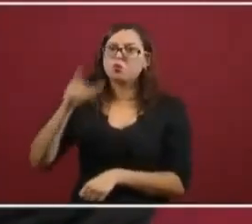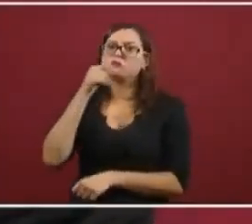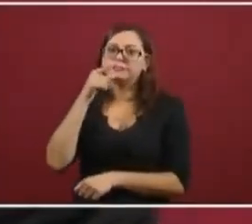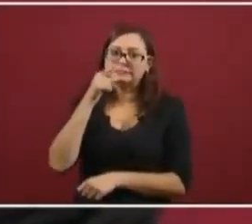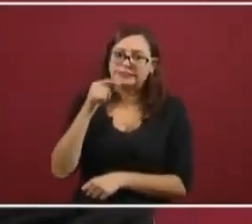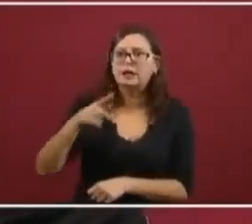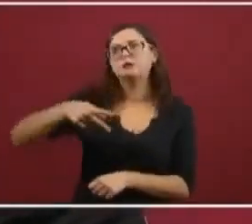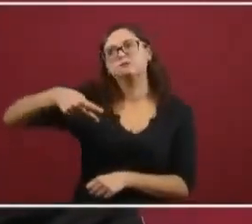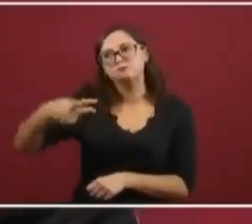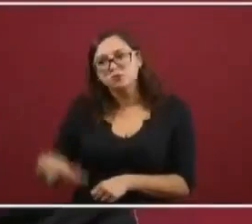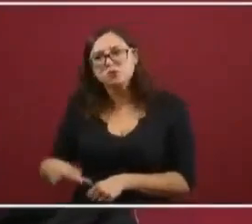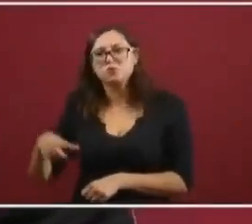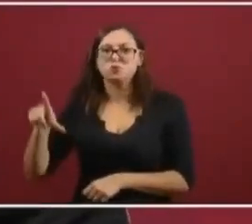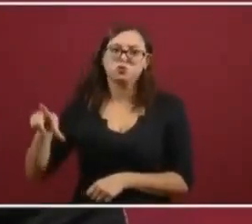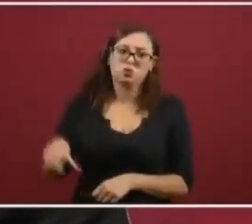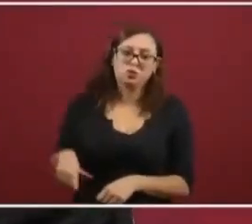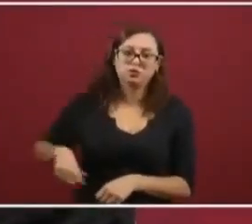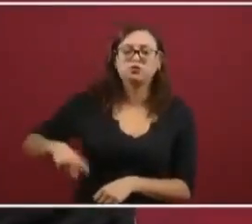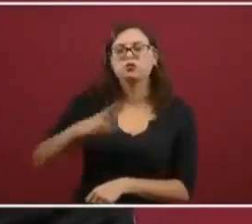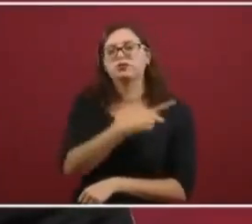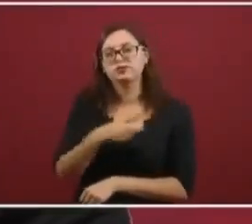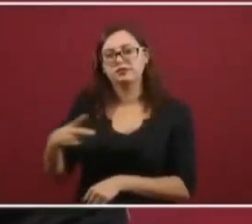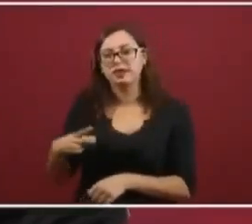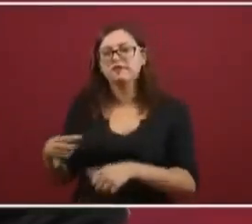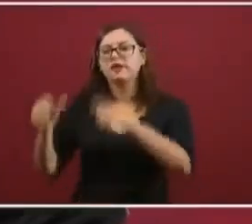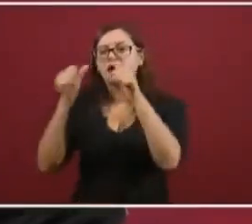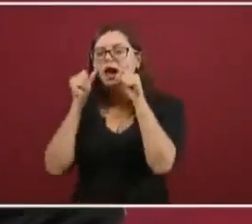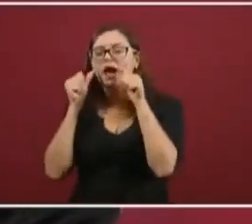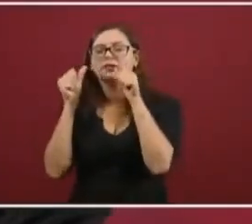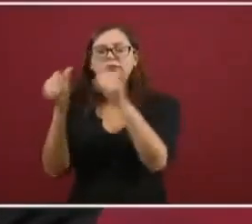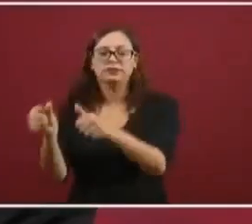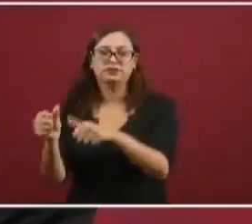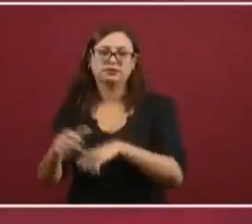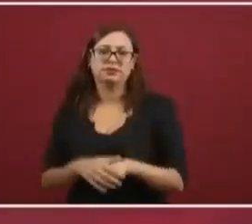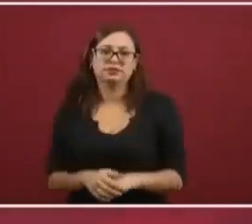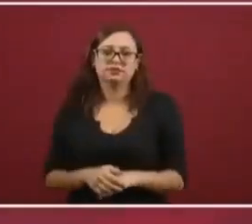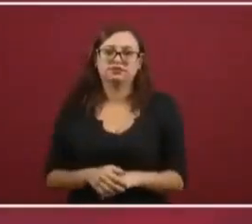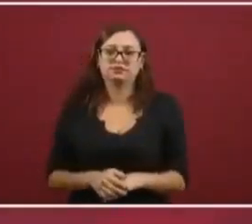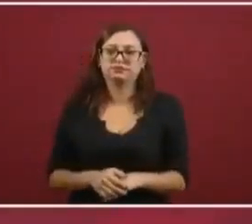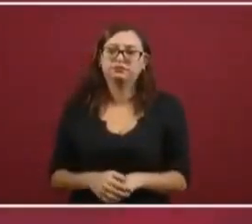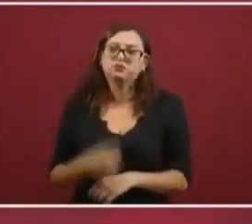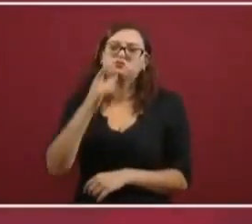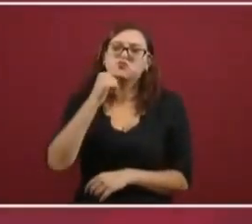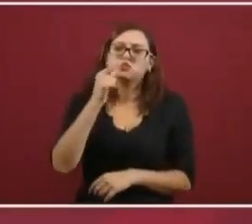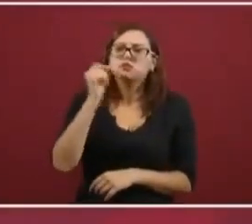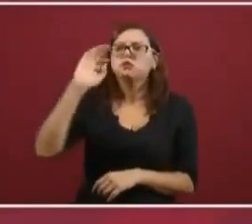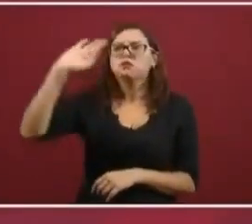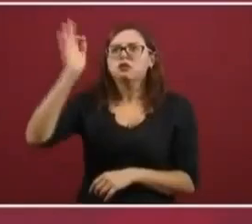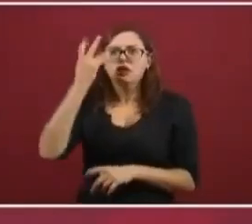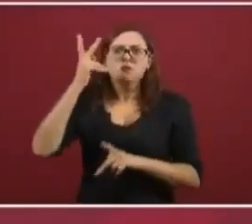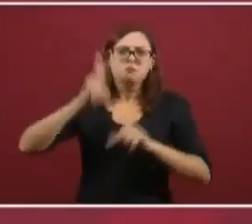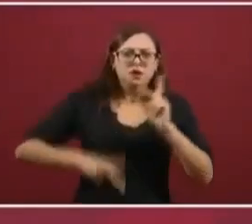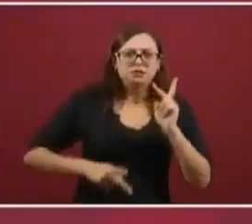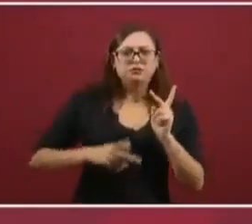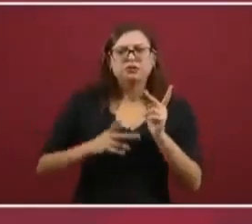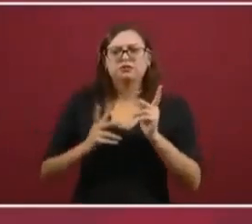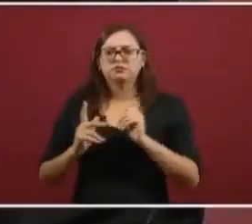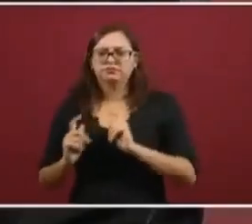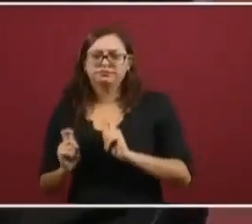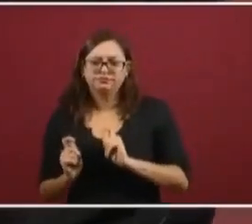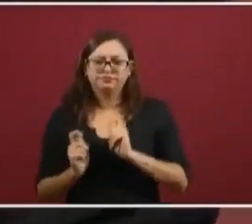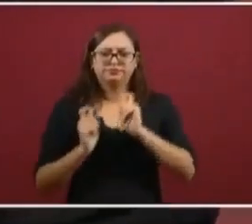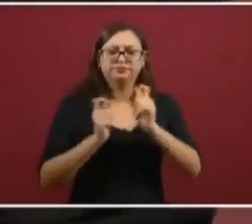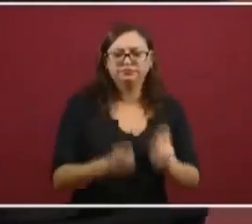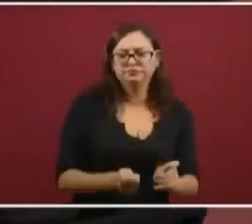o lo que va a quedar de la Policía Federal con otras eh tareas otras